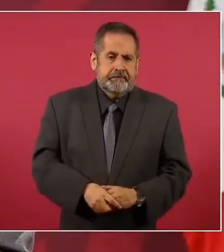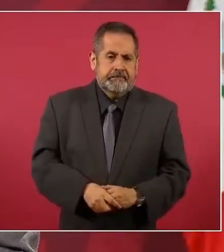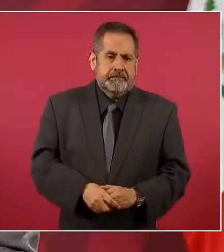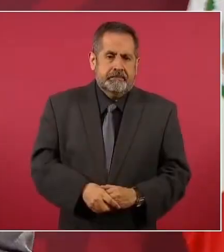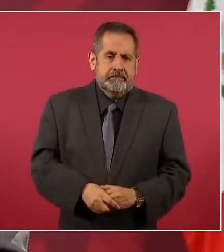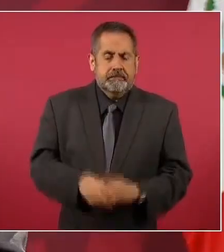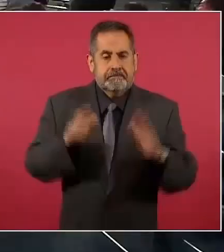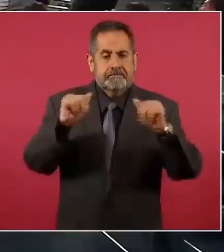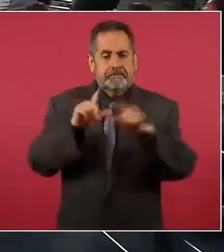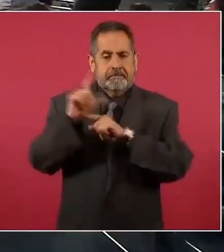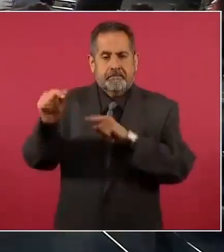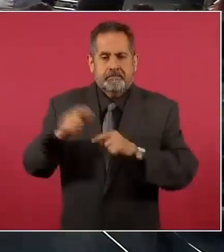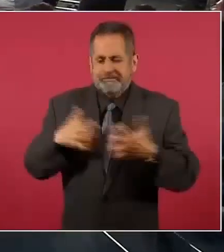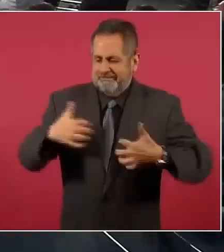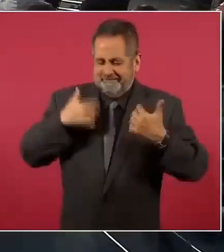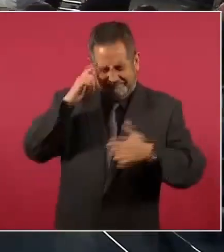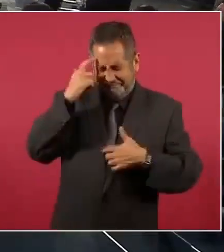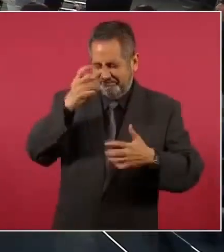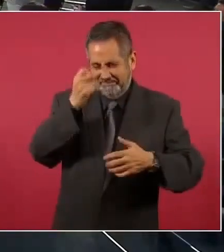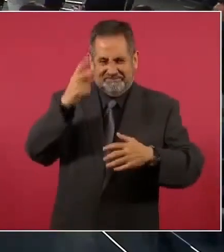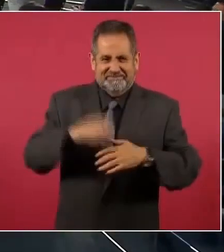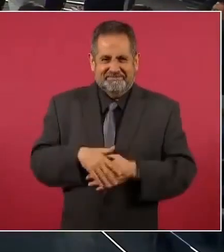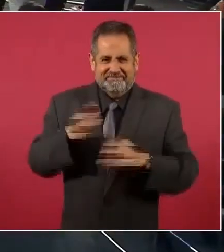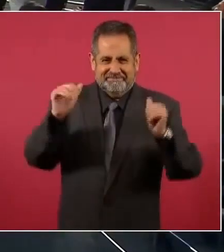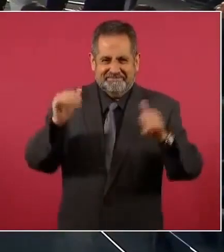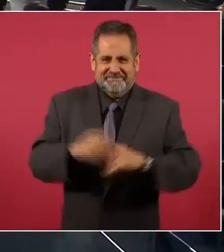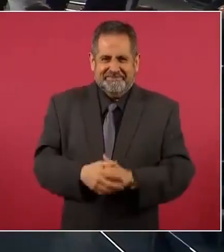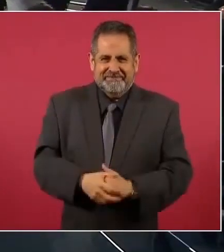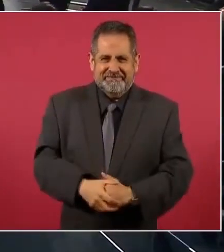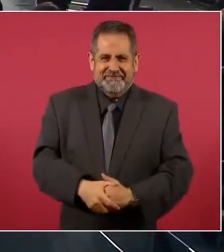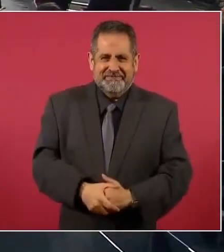Ya me voy, ya me enojé.